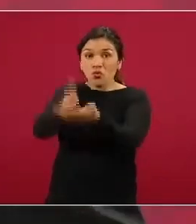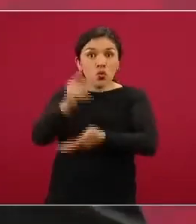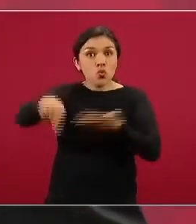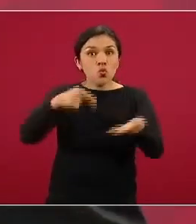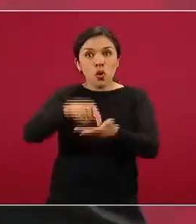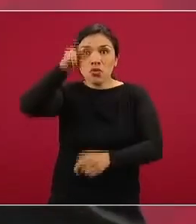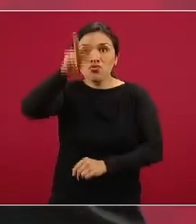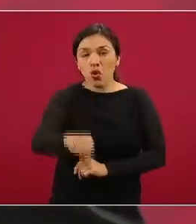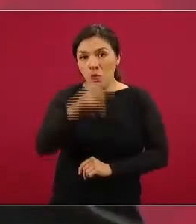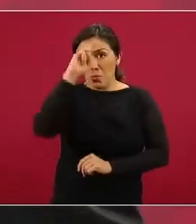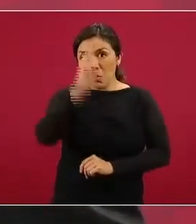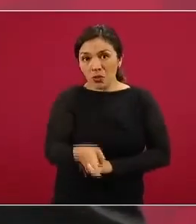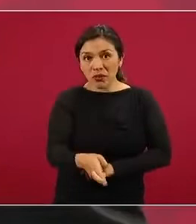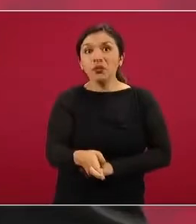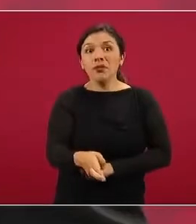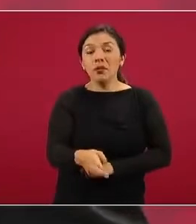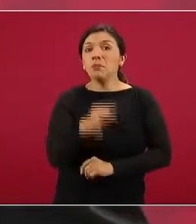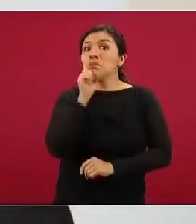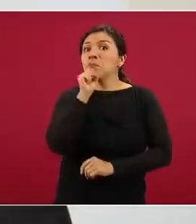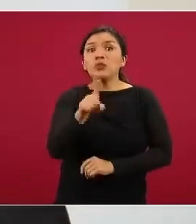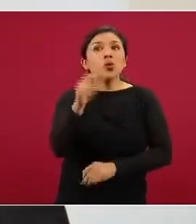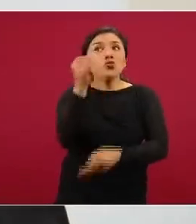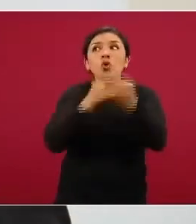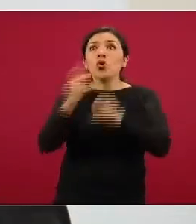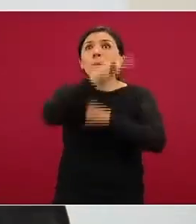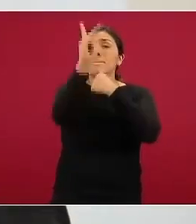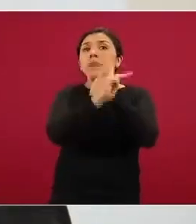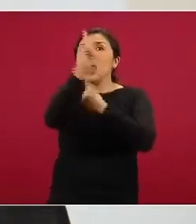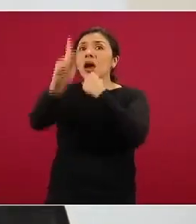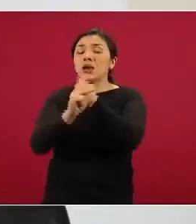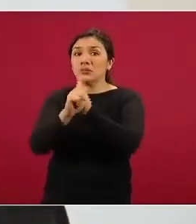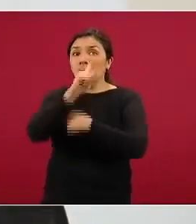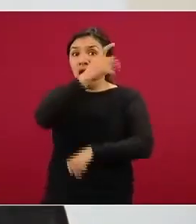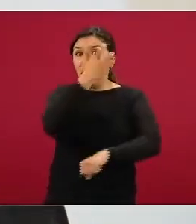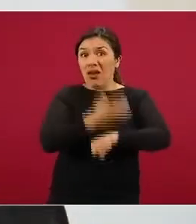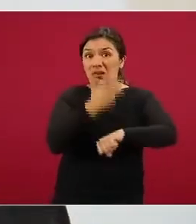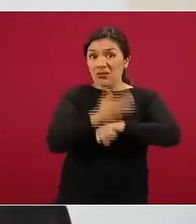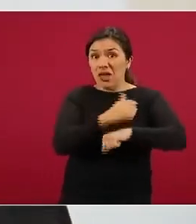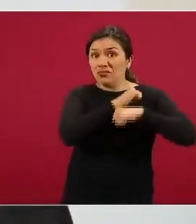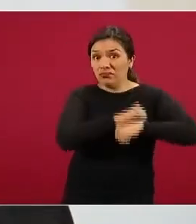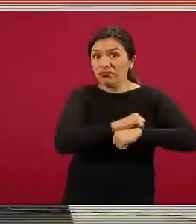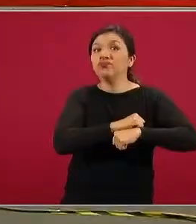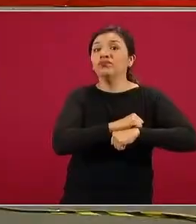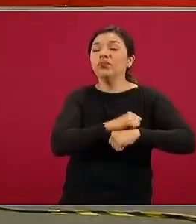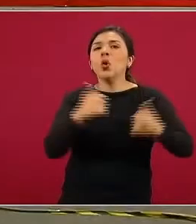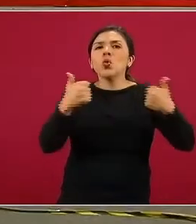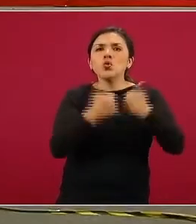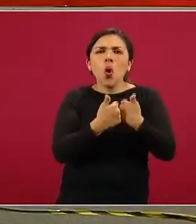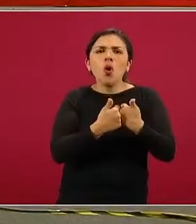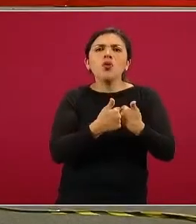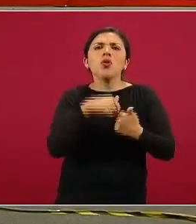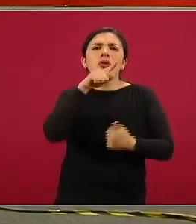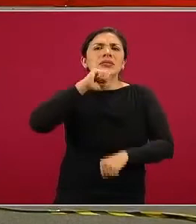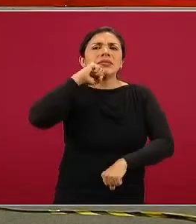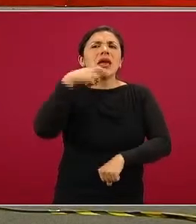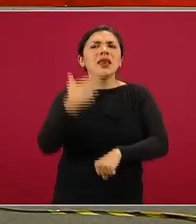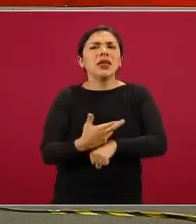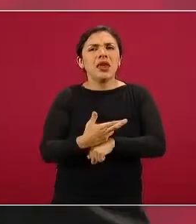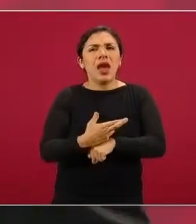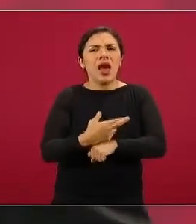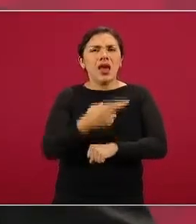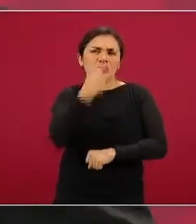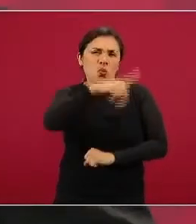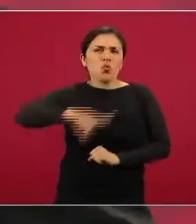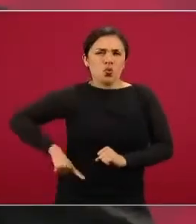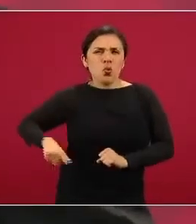lugar, pero esa misma alerta la tenían todos los países. Estados Unidos, a través de la Secretaría de